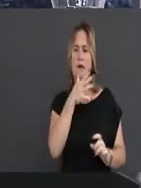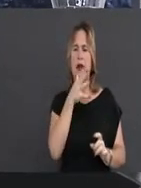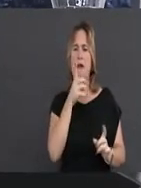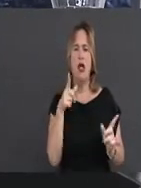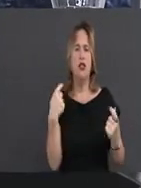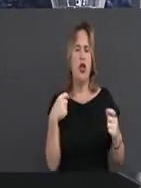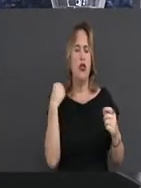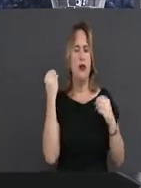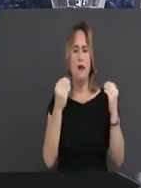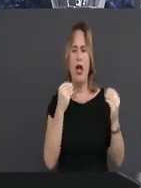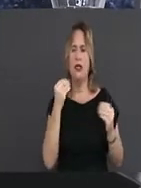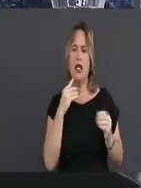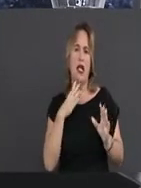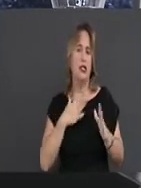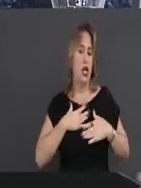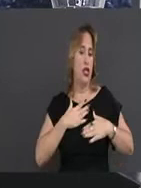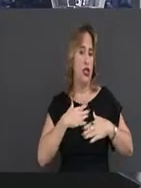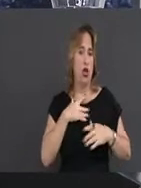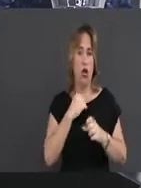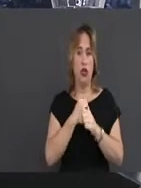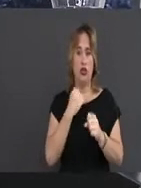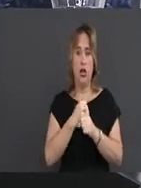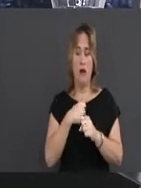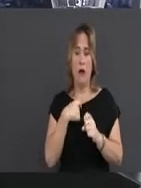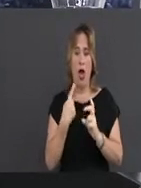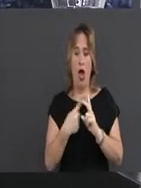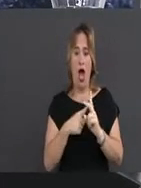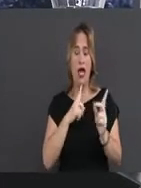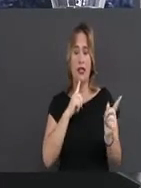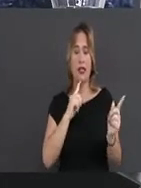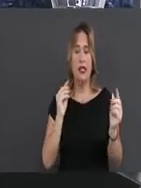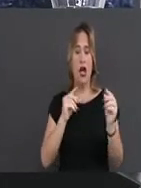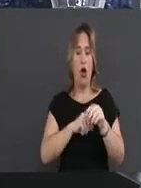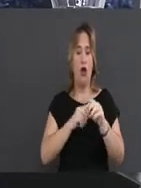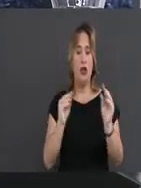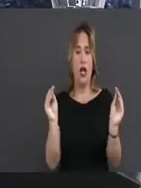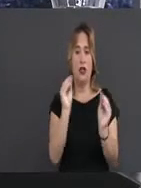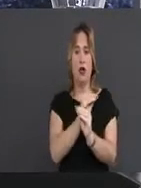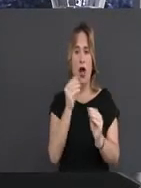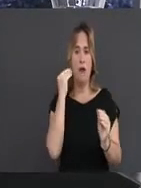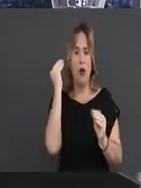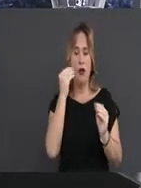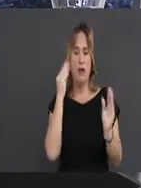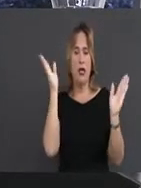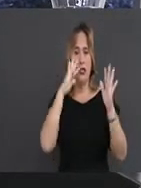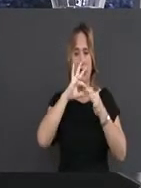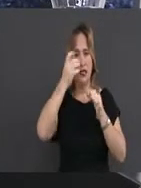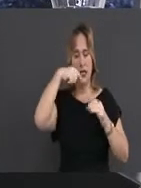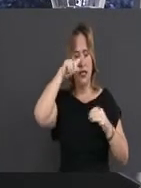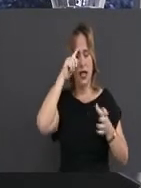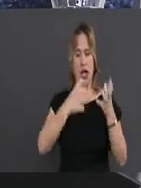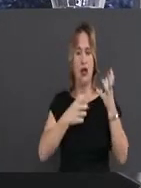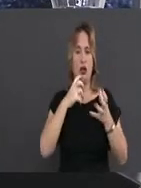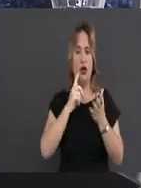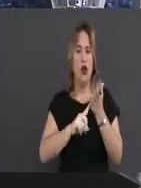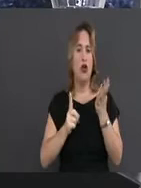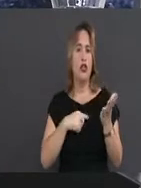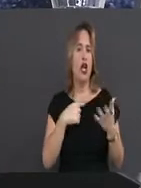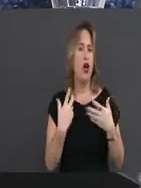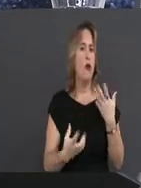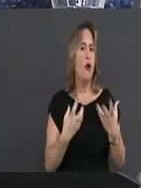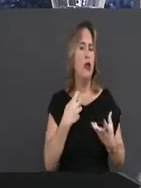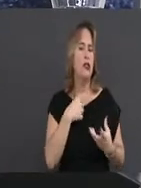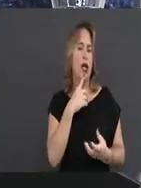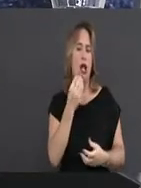debe analizarse bien. Dice, yo soy un trabajador que hace turnos rotativos. Usted se imagina, sin gas y sin corriente, cómo uno va a preparar y cocinar